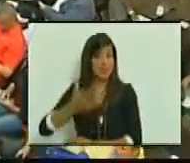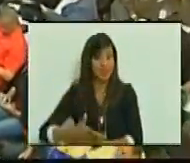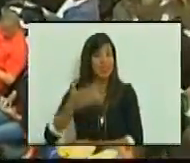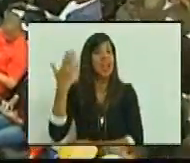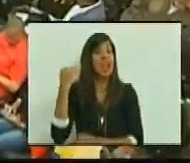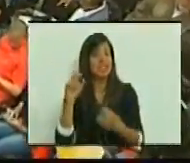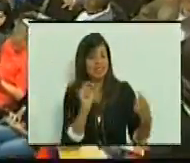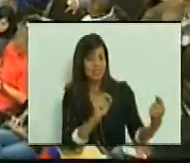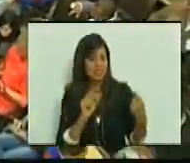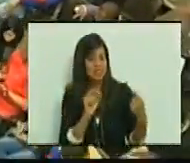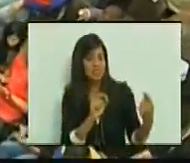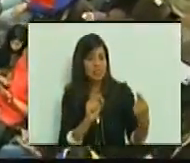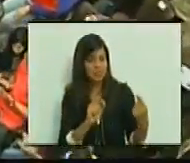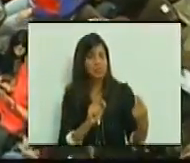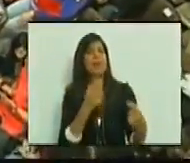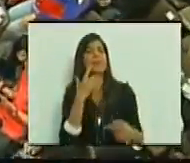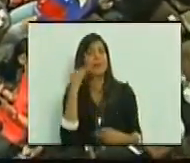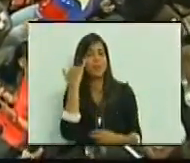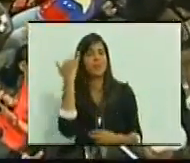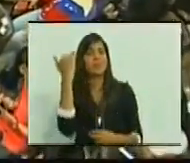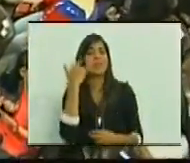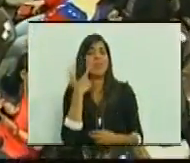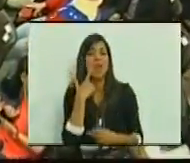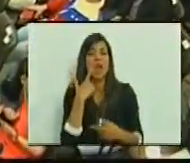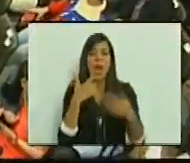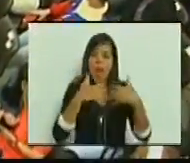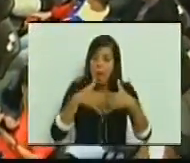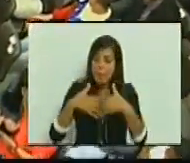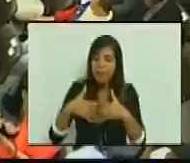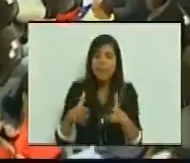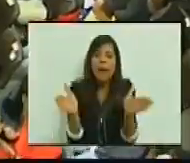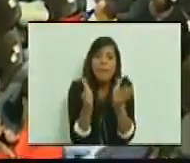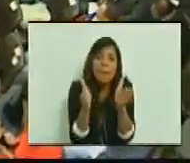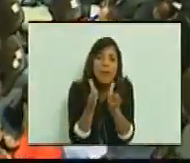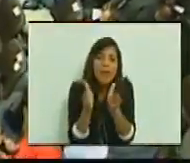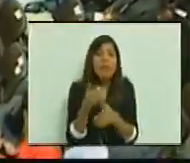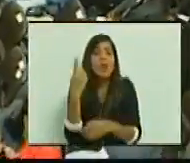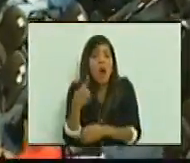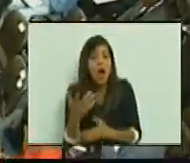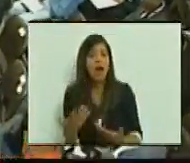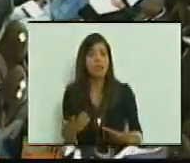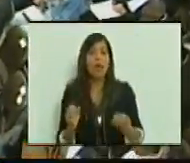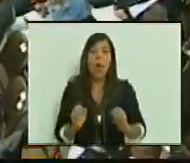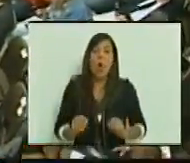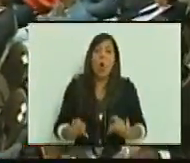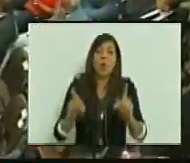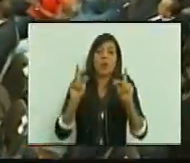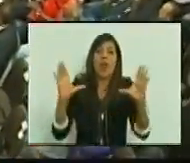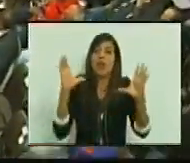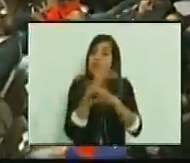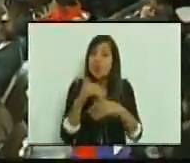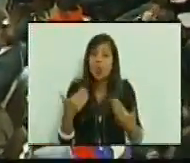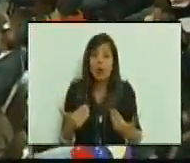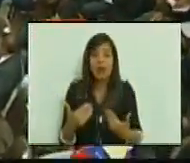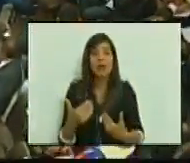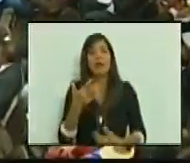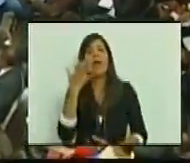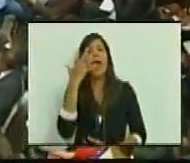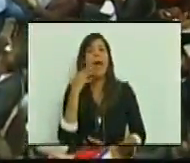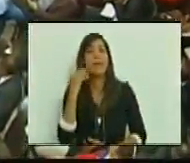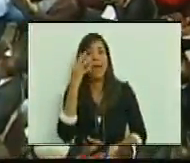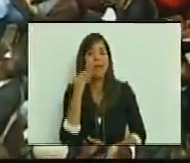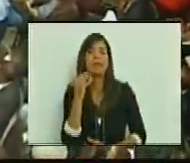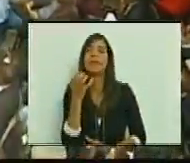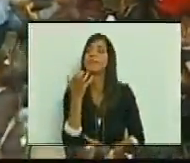debate, porque bueno, tenemos el pequeño productor en cada espacio, que no tiene esa gran oportunidad. Nosotros teníamos una experiencia, y lo